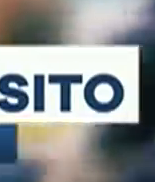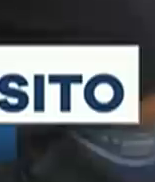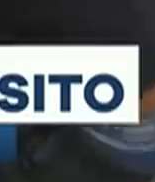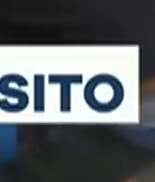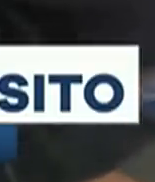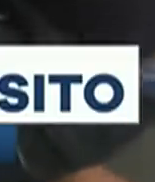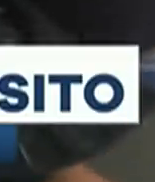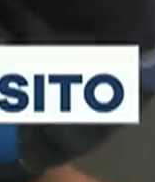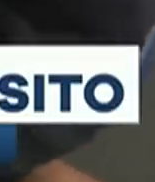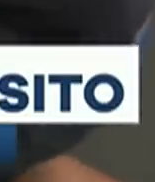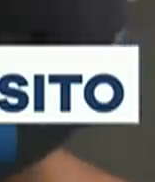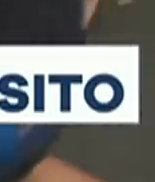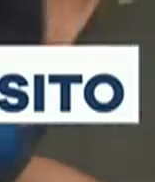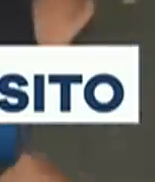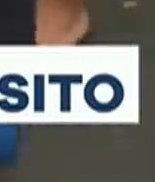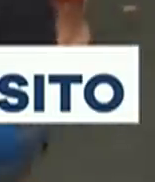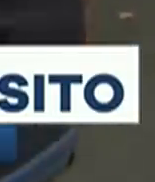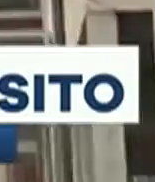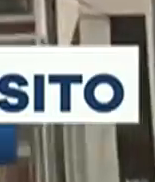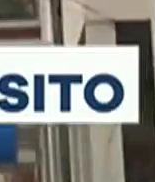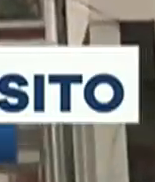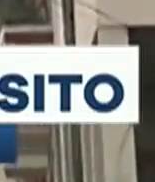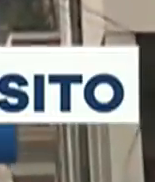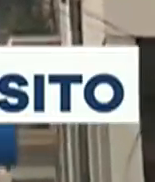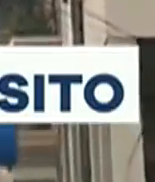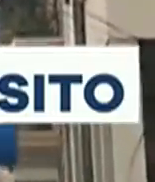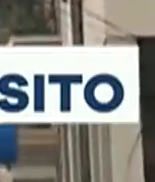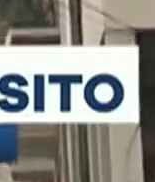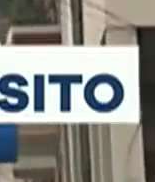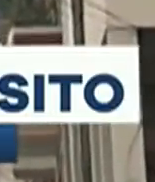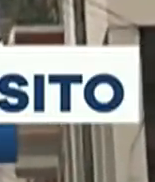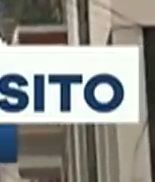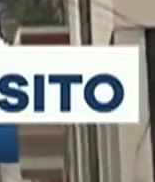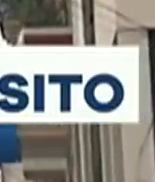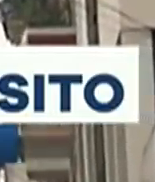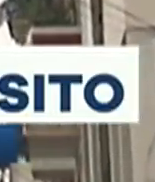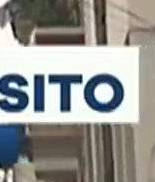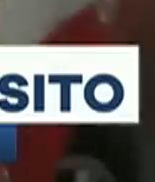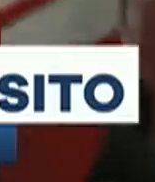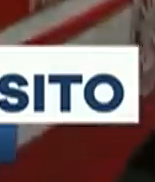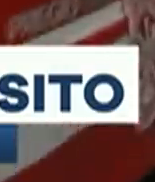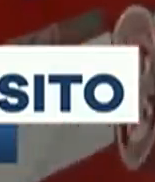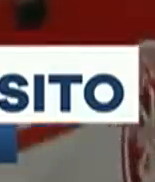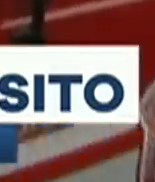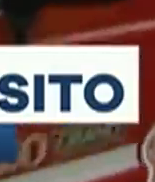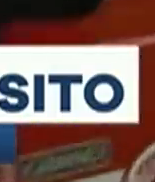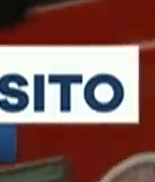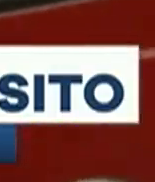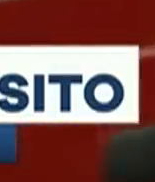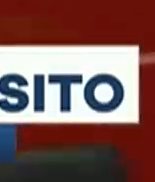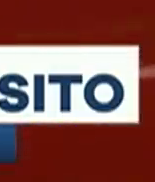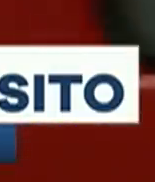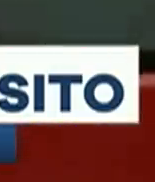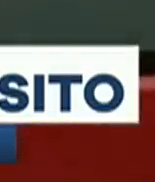registrado en el centro sur de la Perla del Pacífico. Escúchese, Guayaquil de mis amores.